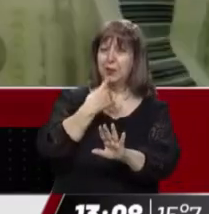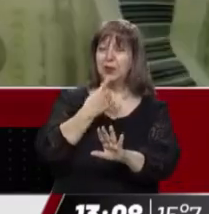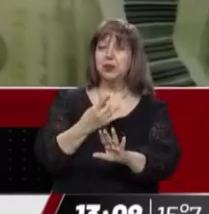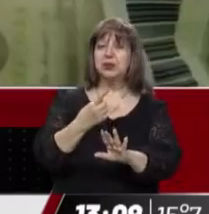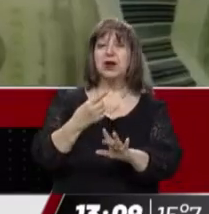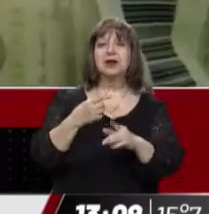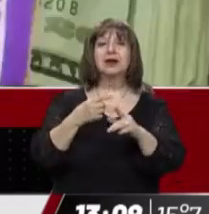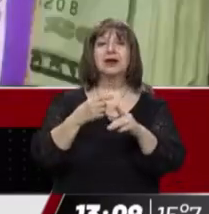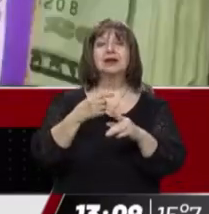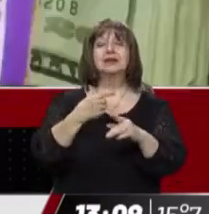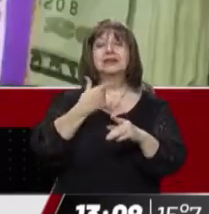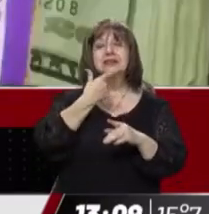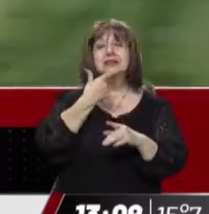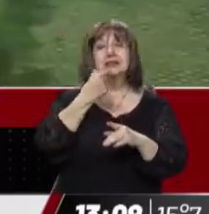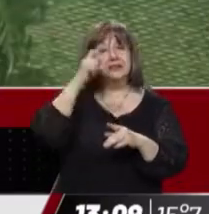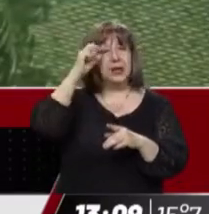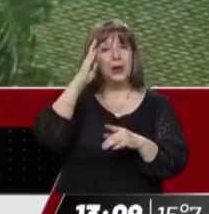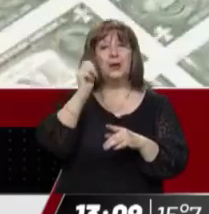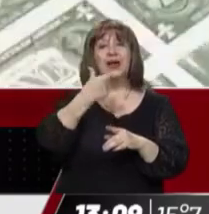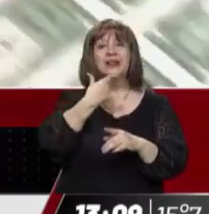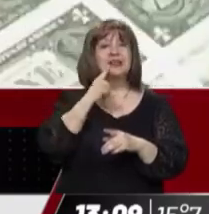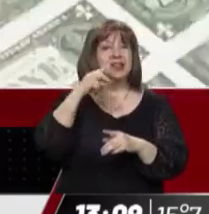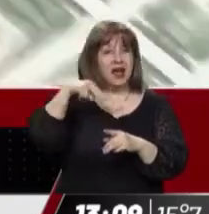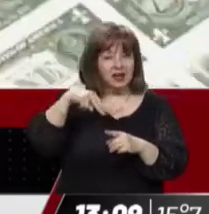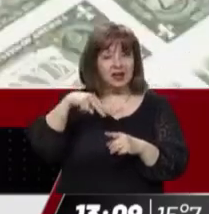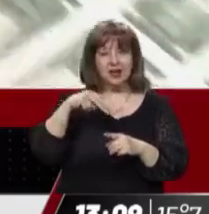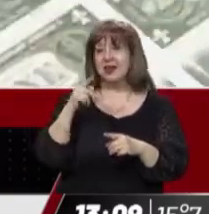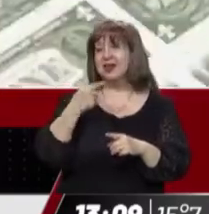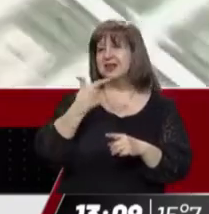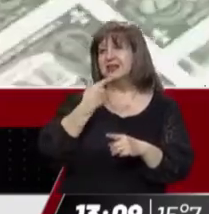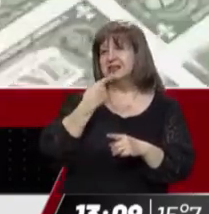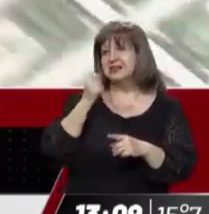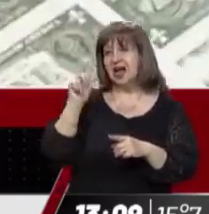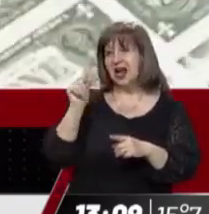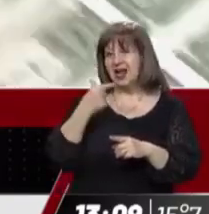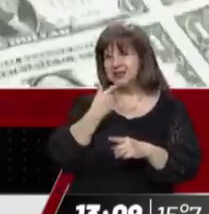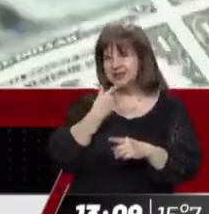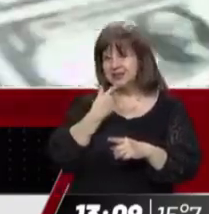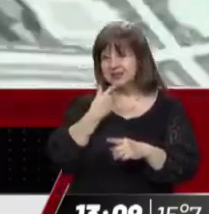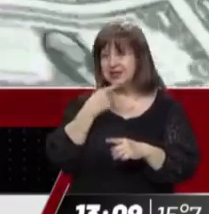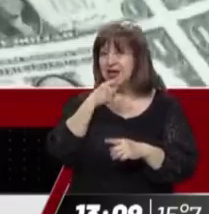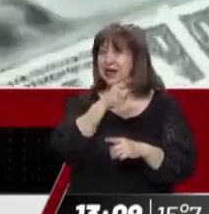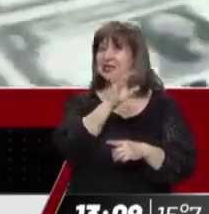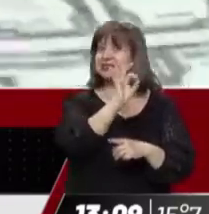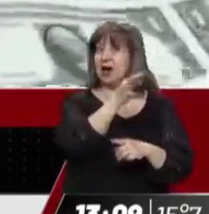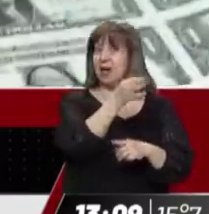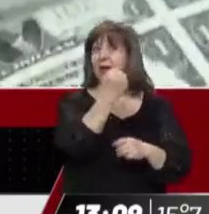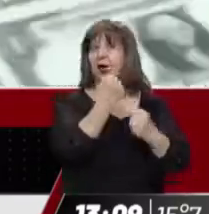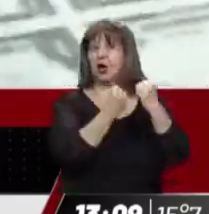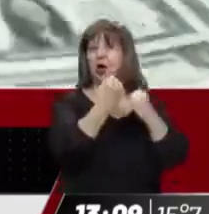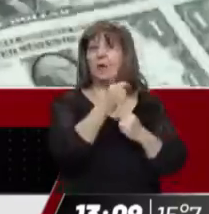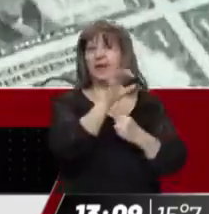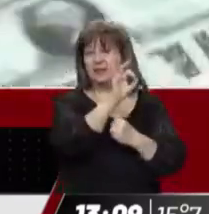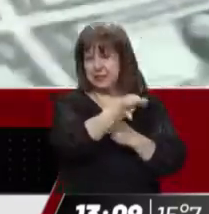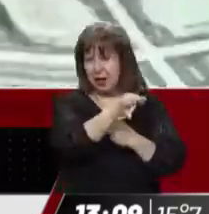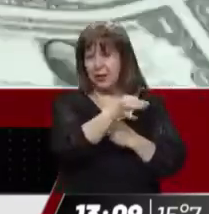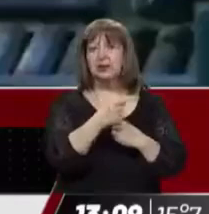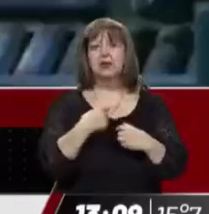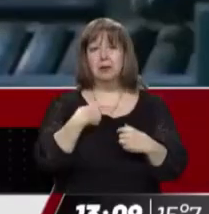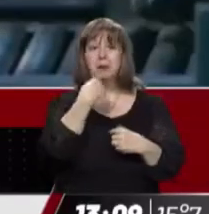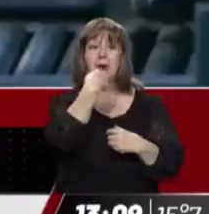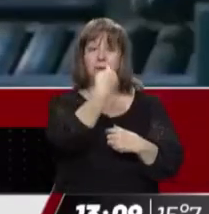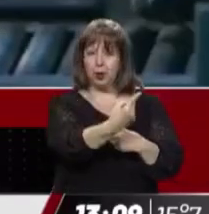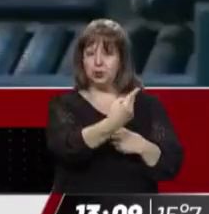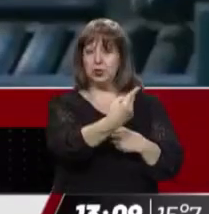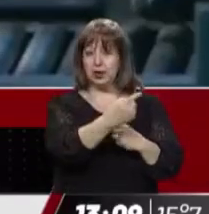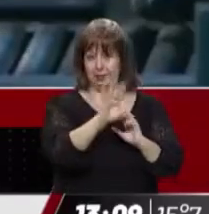con Sebastián Sala, que es economista, para preguntarle a ver qué va a pasar, cuál es la expectativa, qué es lo que cree frente a las últimas medidas también anunciadas por